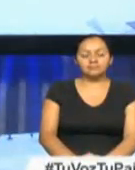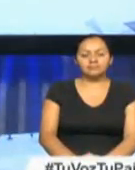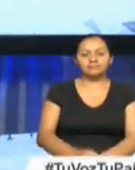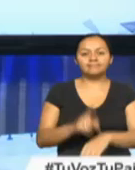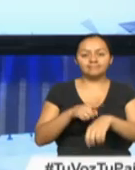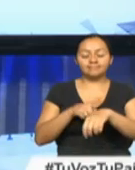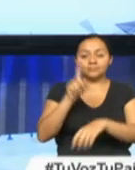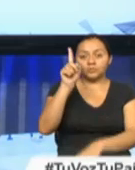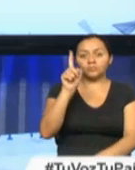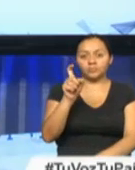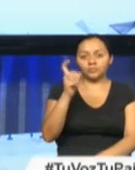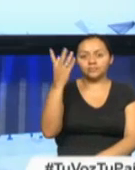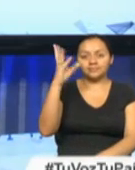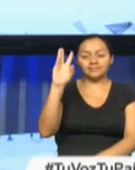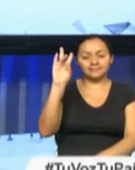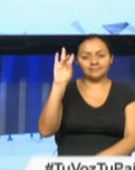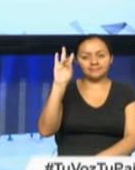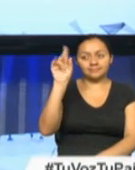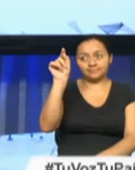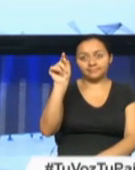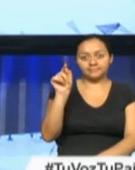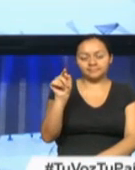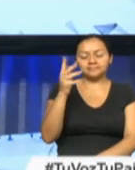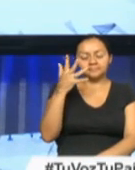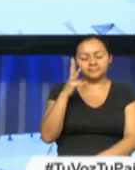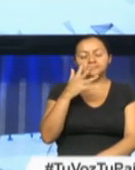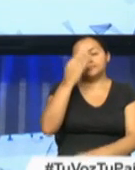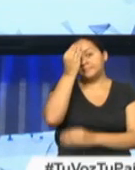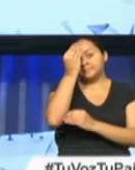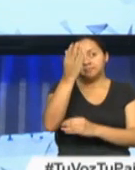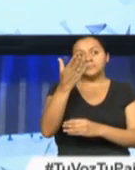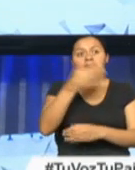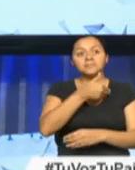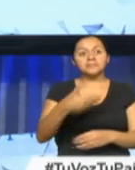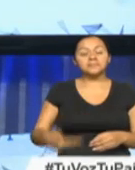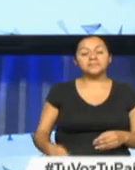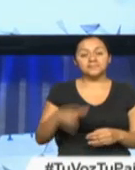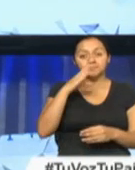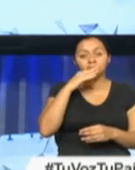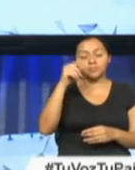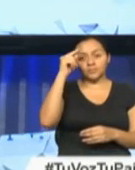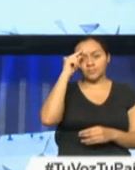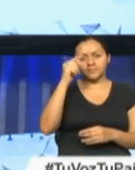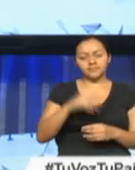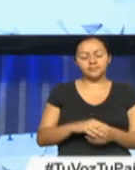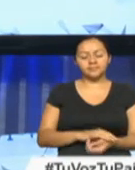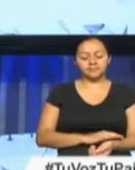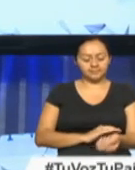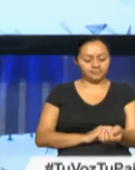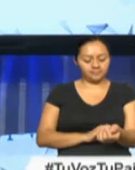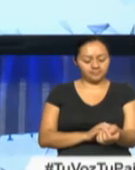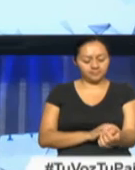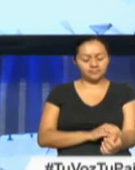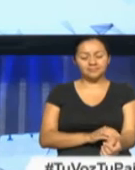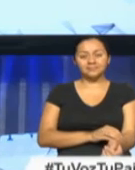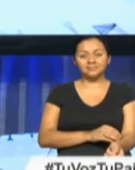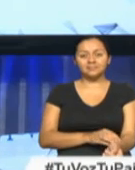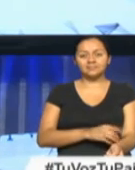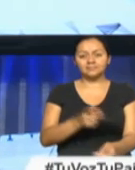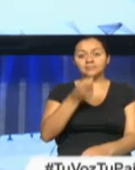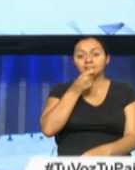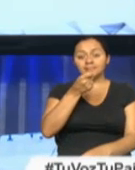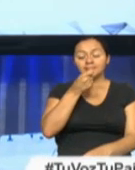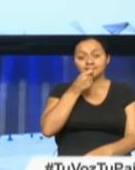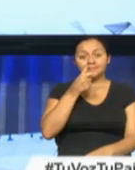13 horas con 17 minutos, continuamos informando. El presidente de la República, Rafael Correa, mantuvo una entrevista